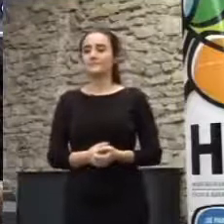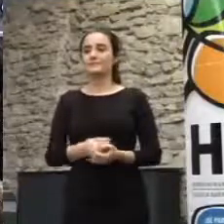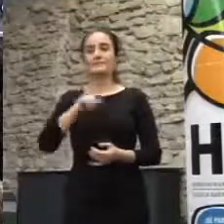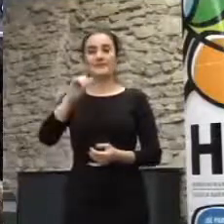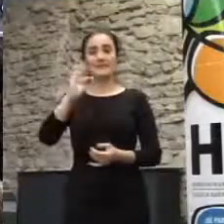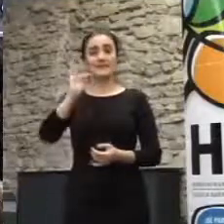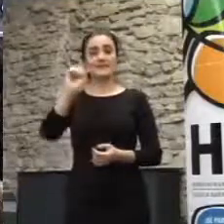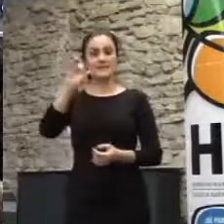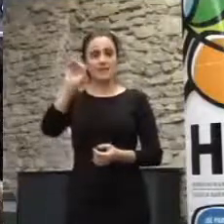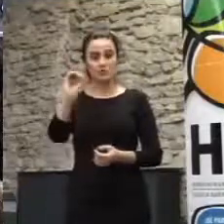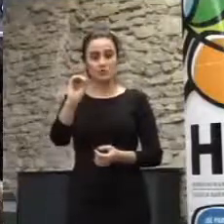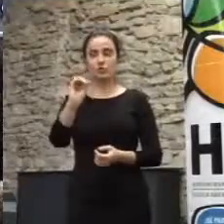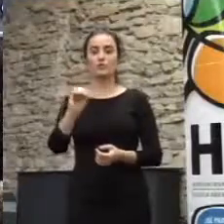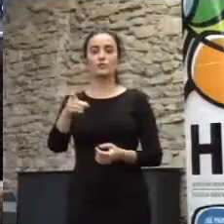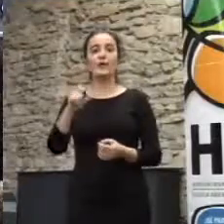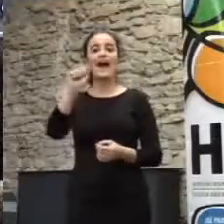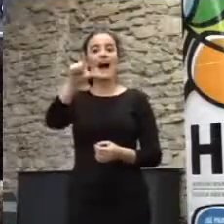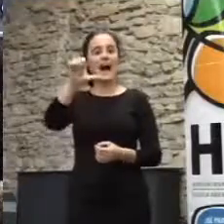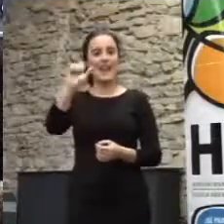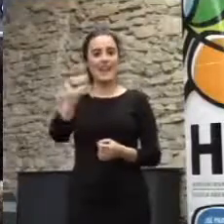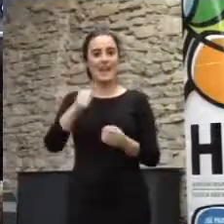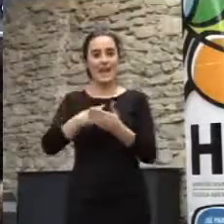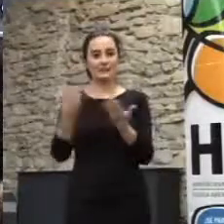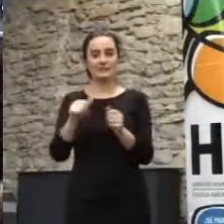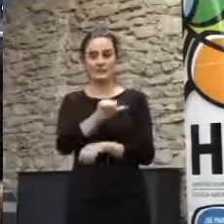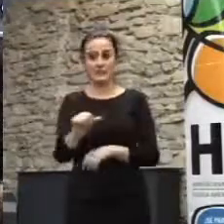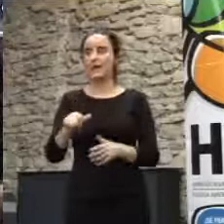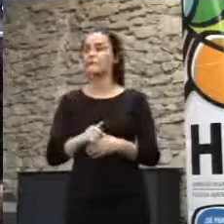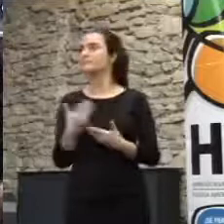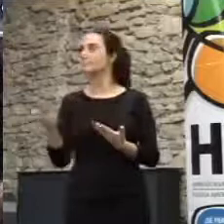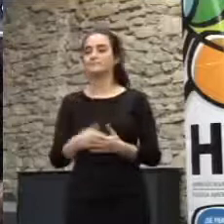Itxaso Estarrona de Alea, semanal. Itxaso.